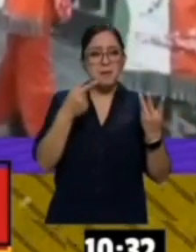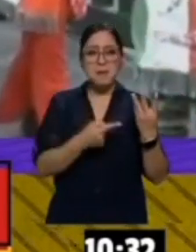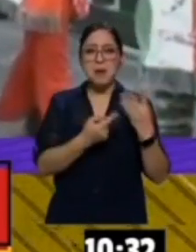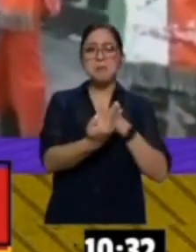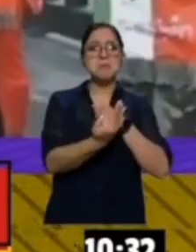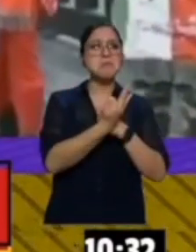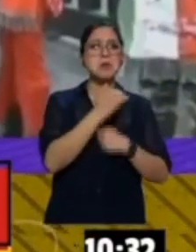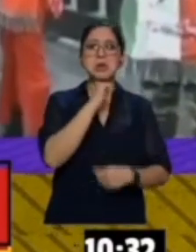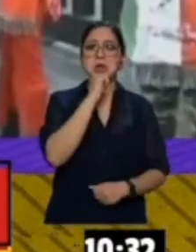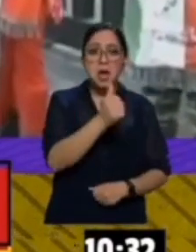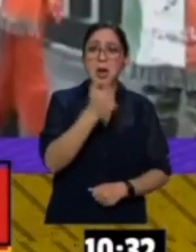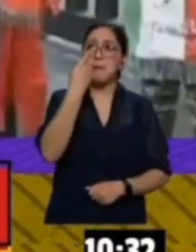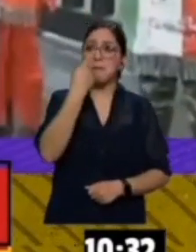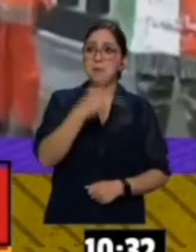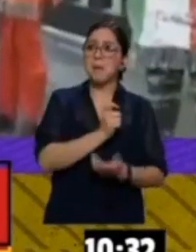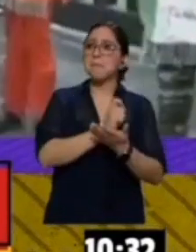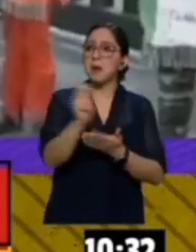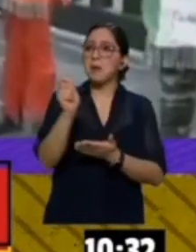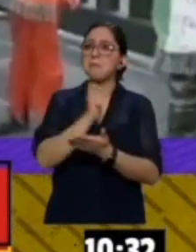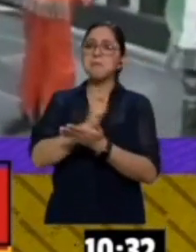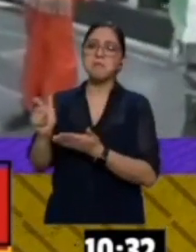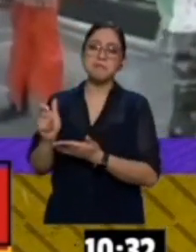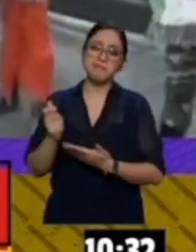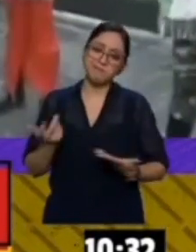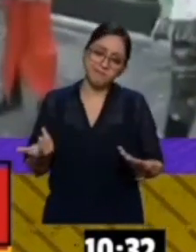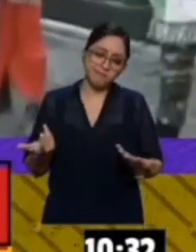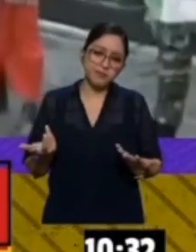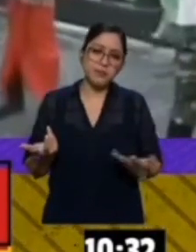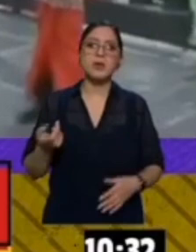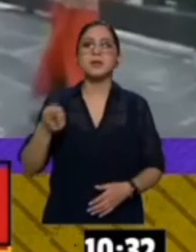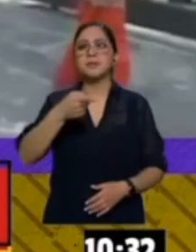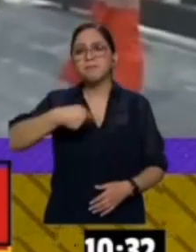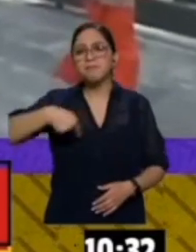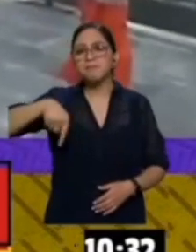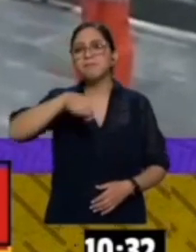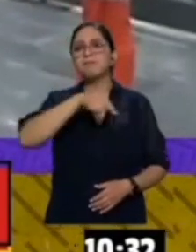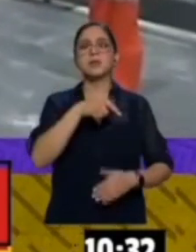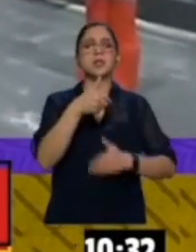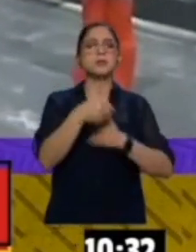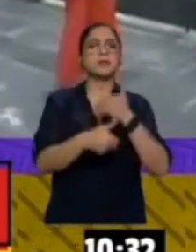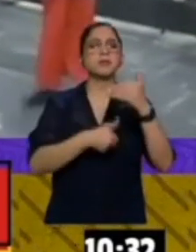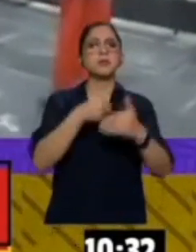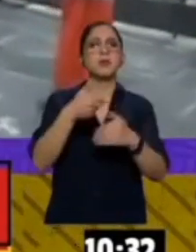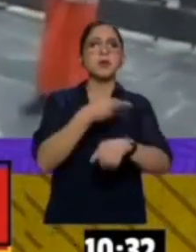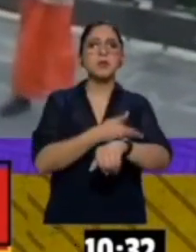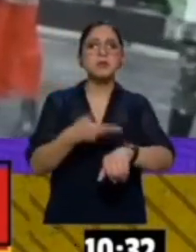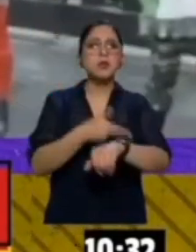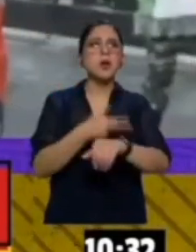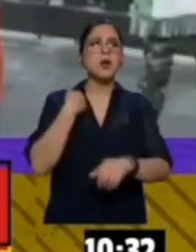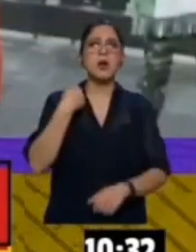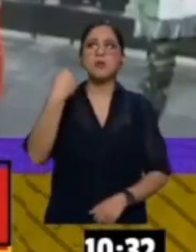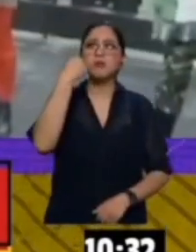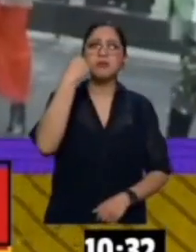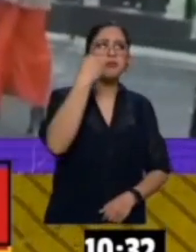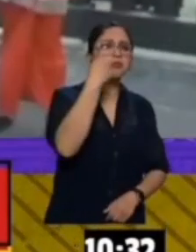de su fregada! Sí, sí. Y entonces, bueno, nos hemos dado cuenta que esto es muy común, lamentablemente. Claro.